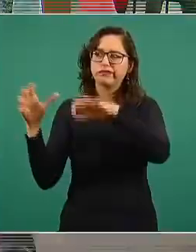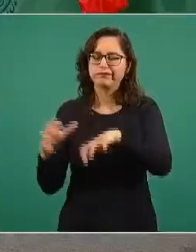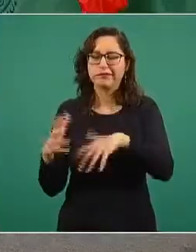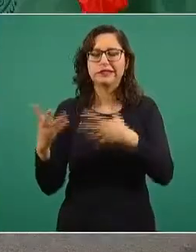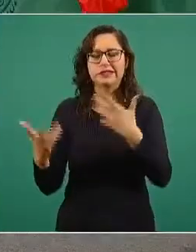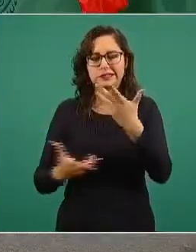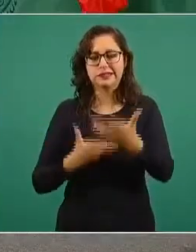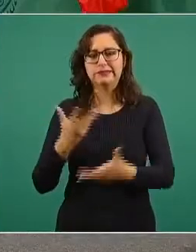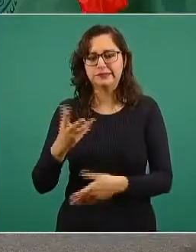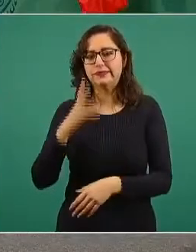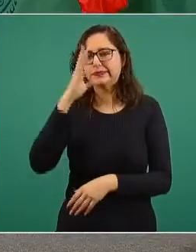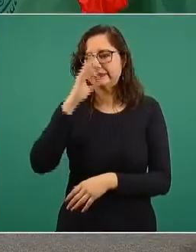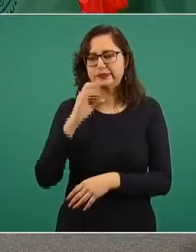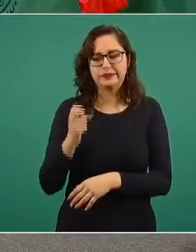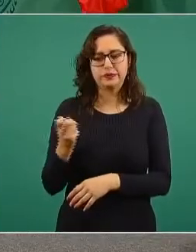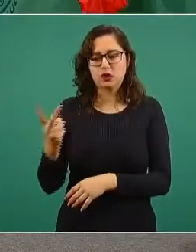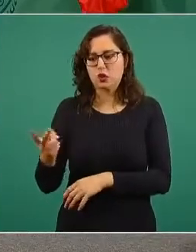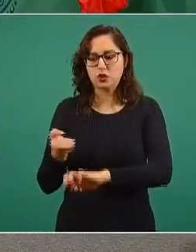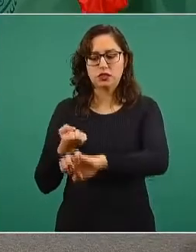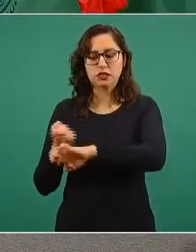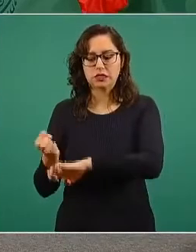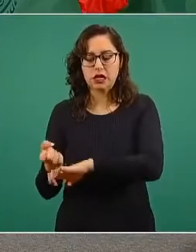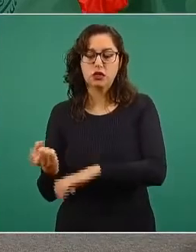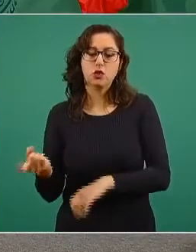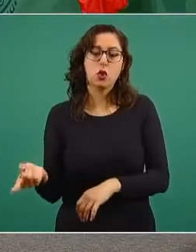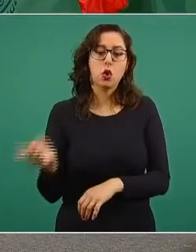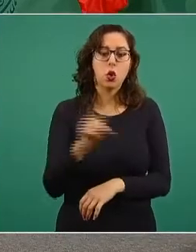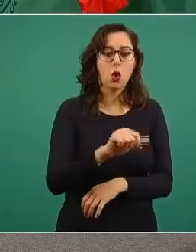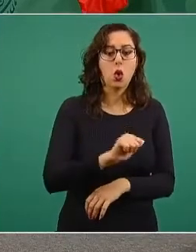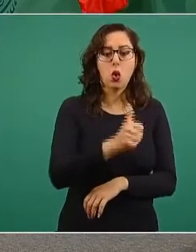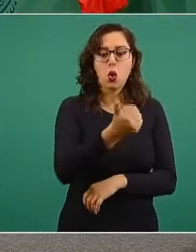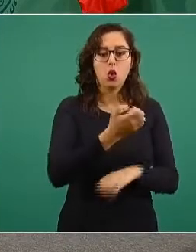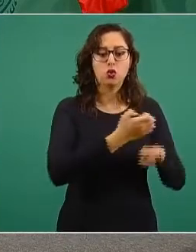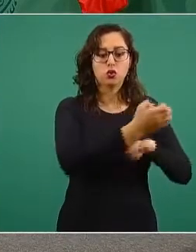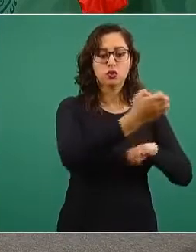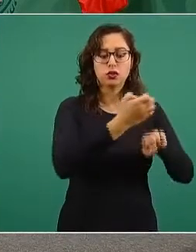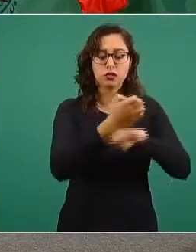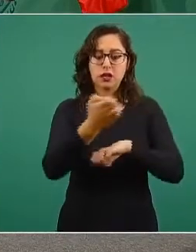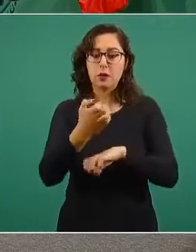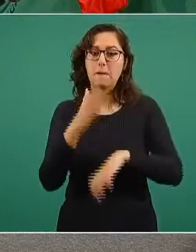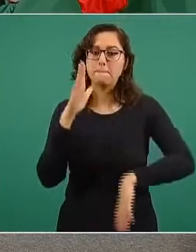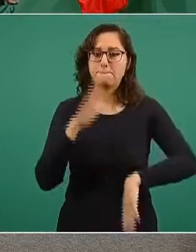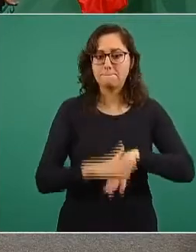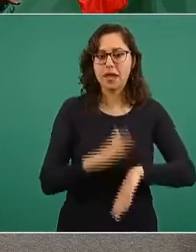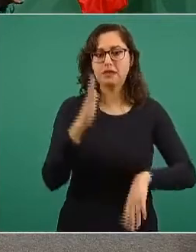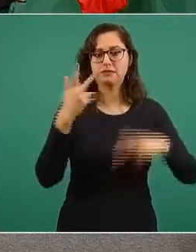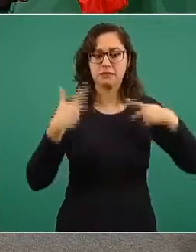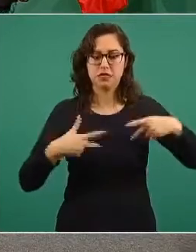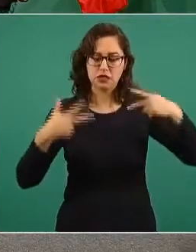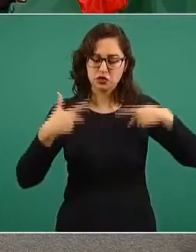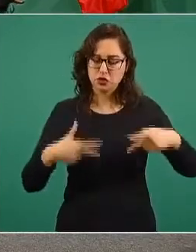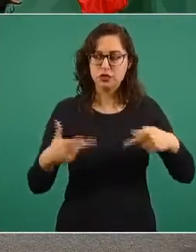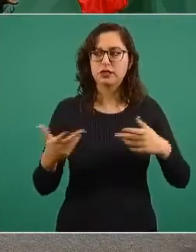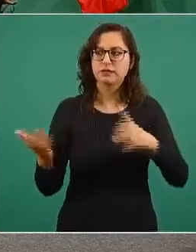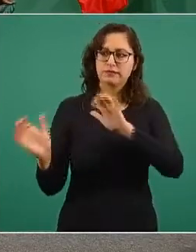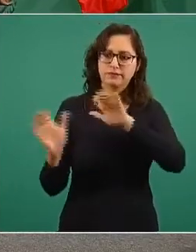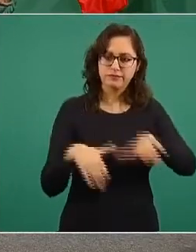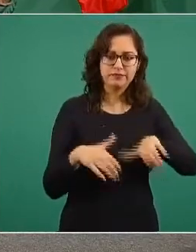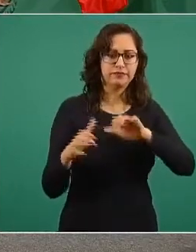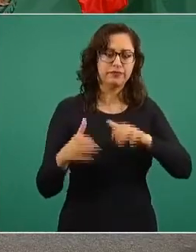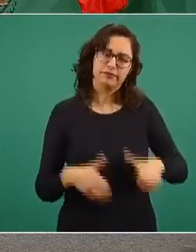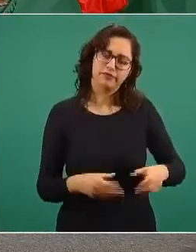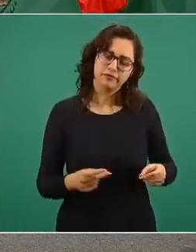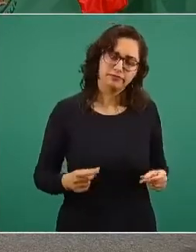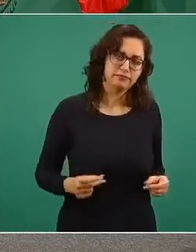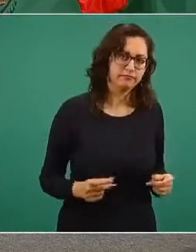se tuvo que incrementar los efectivos para que fuera más rápido la distribución